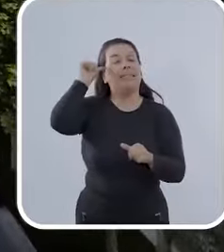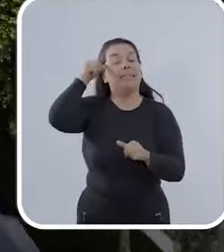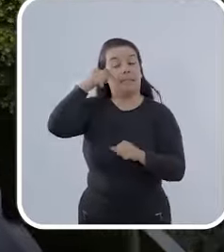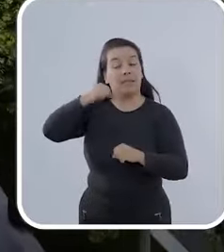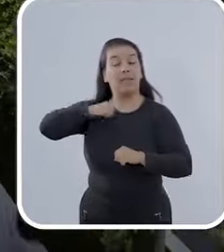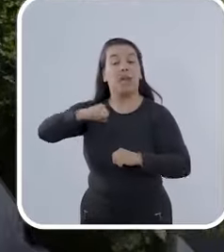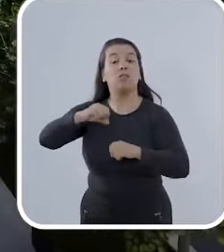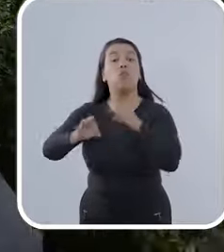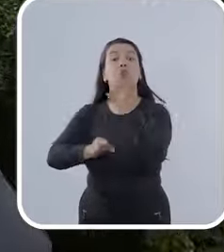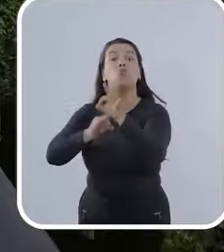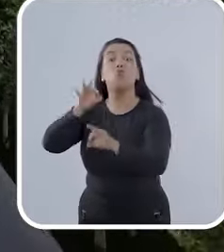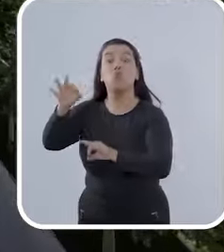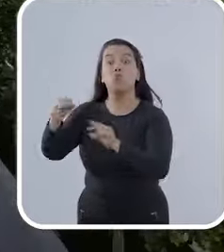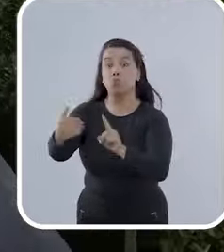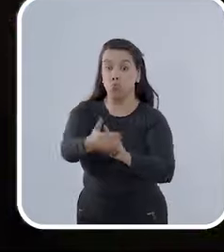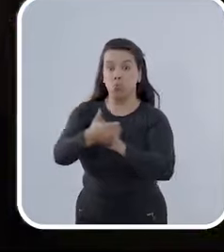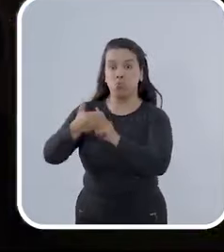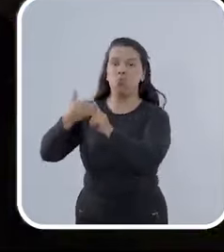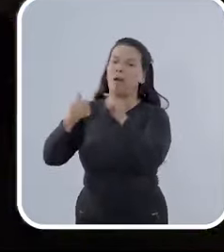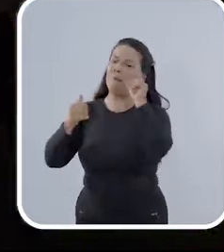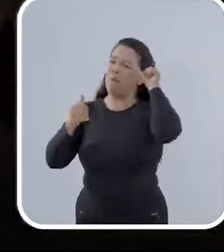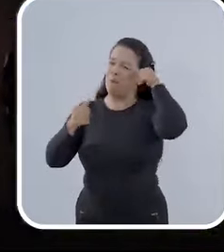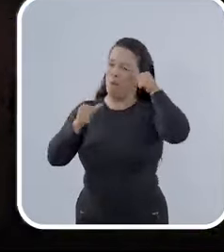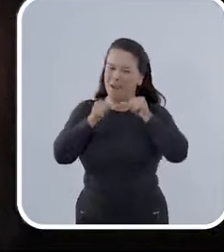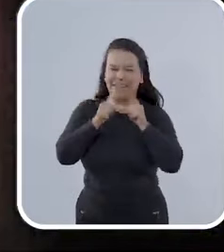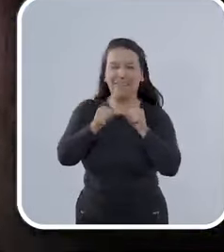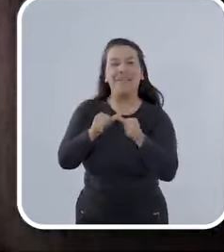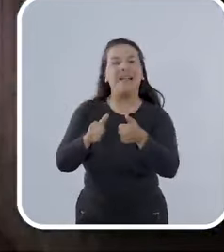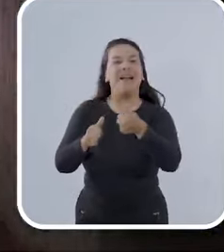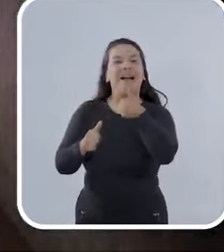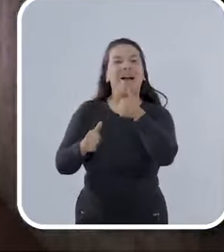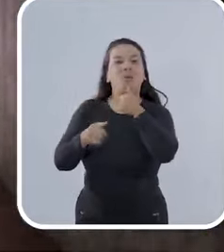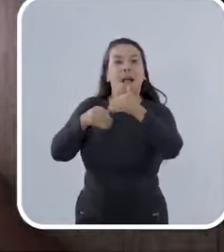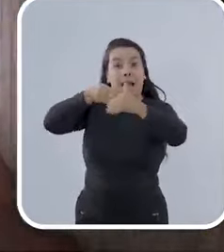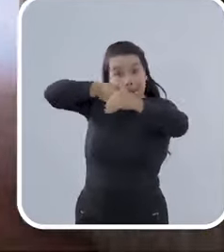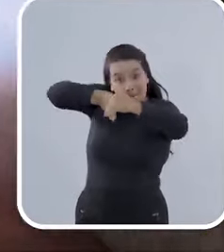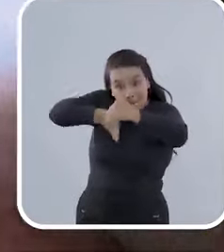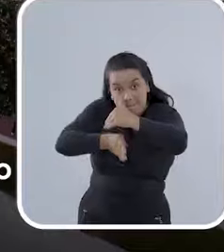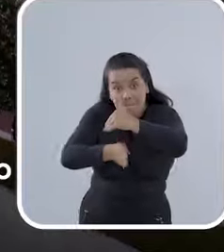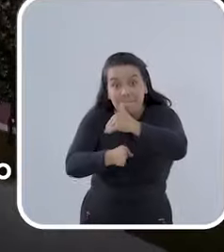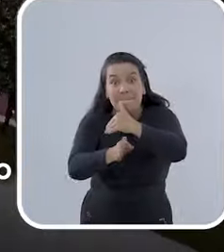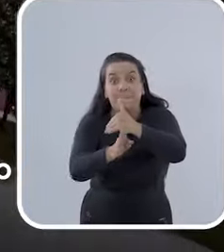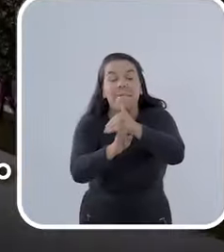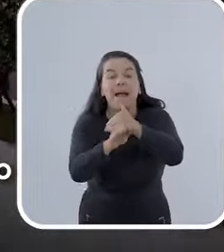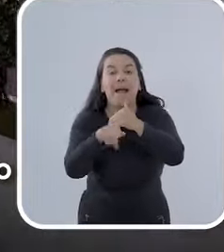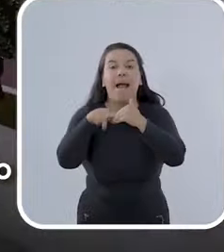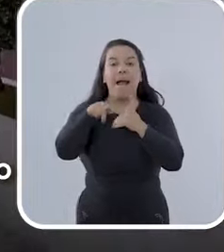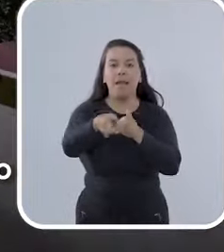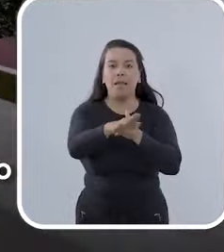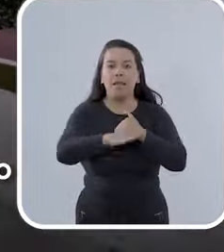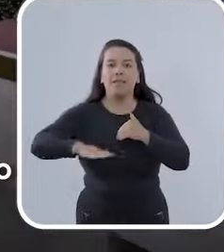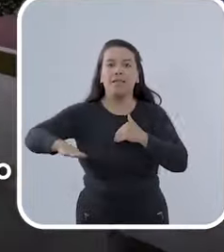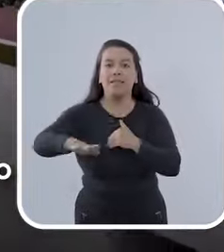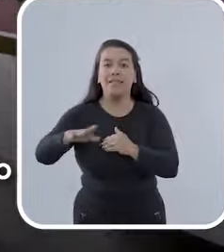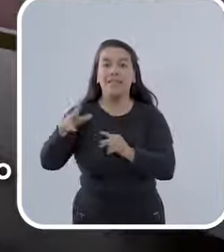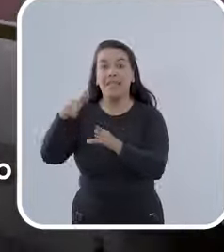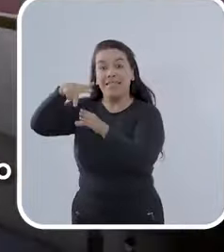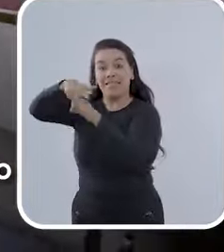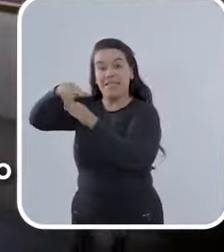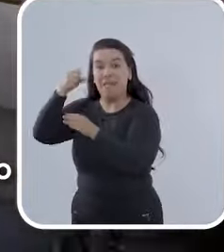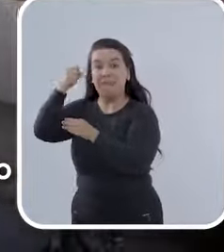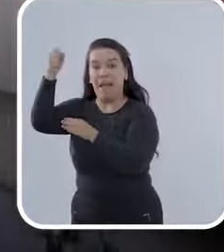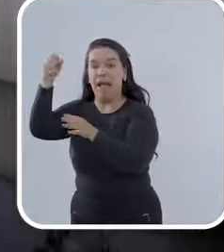descendiendo por un túnel peatonal. Allí descubrirá que las líneas representan las principales cuencas de Colombia. Podrá